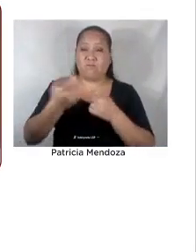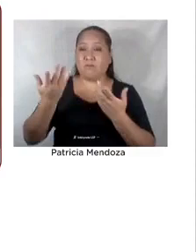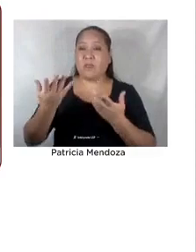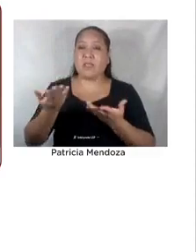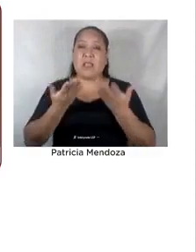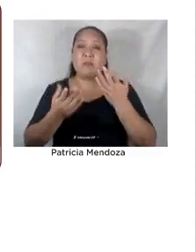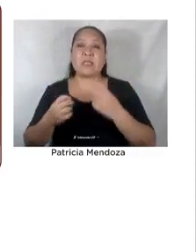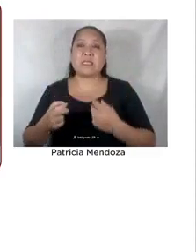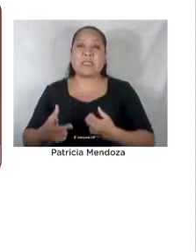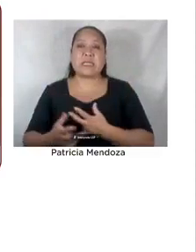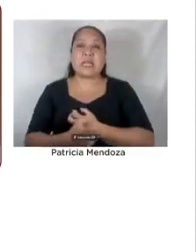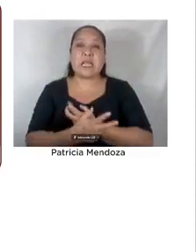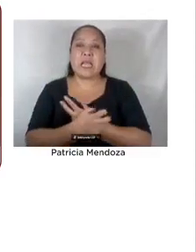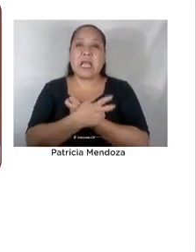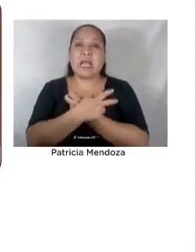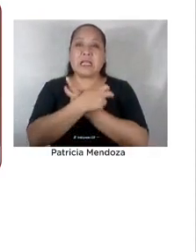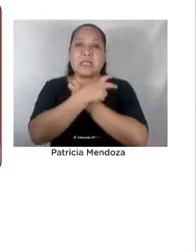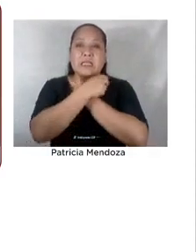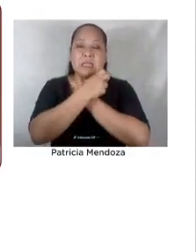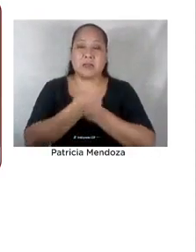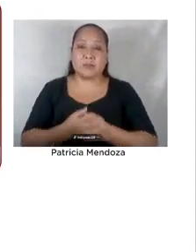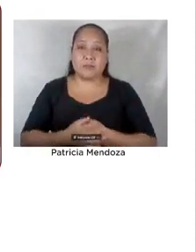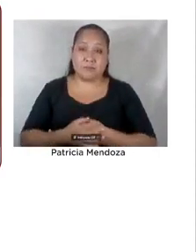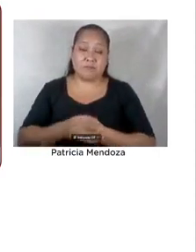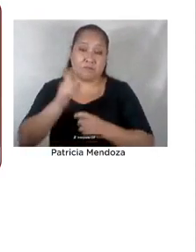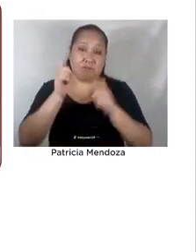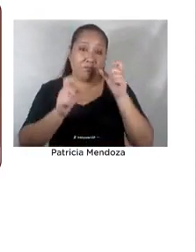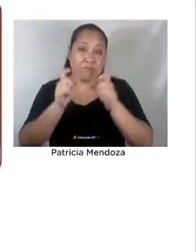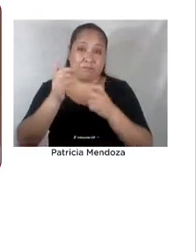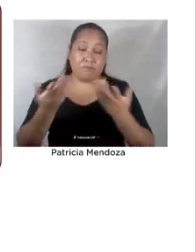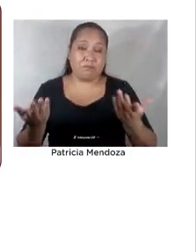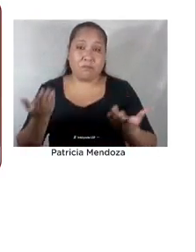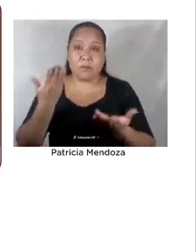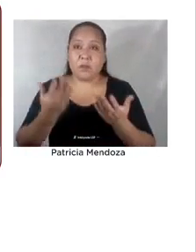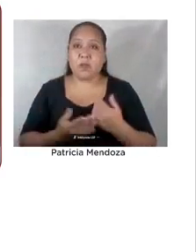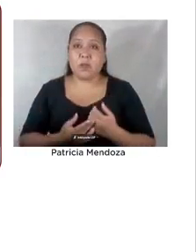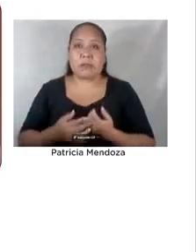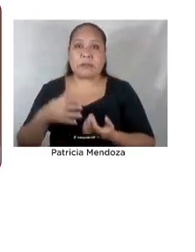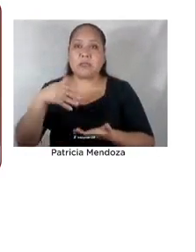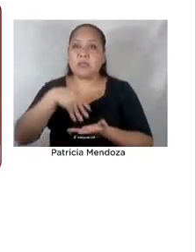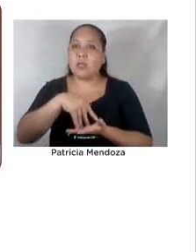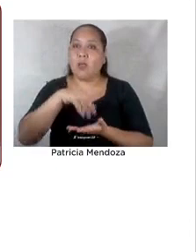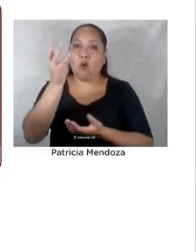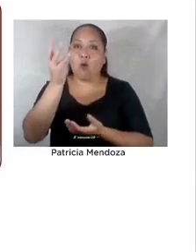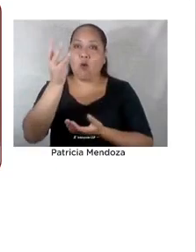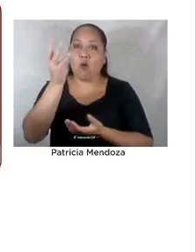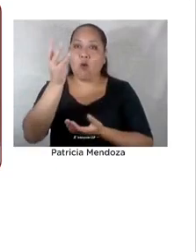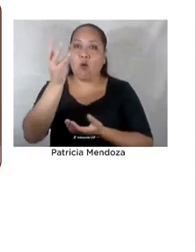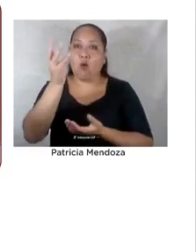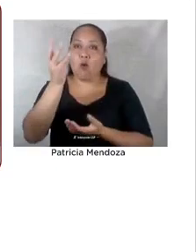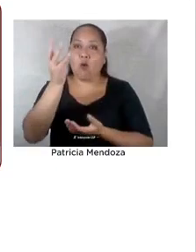cáncer, en pacientes que tienen algún grado de desnutrición o